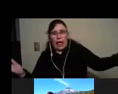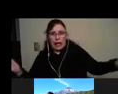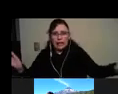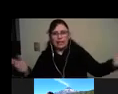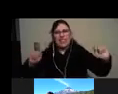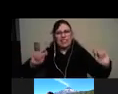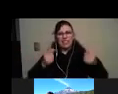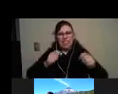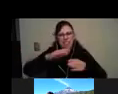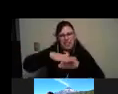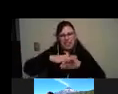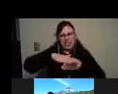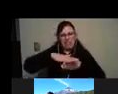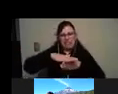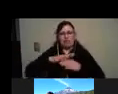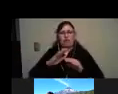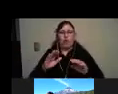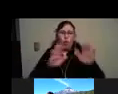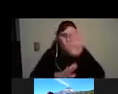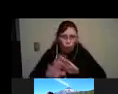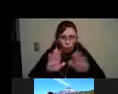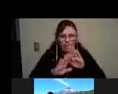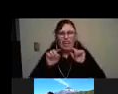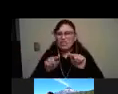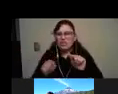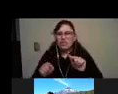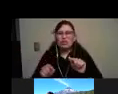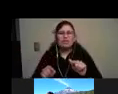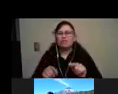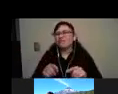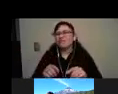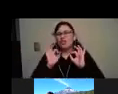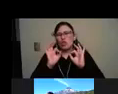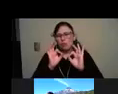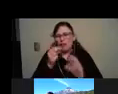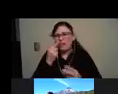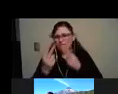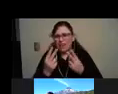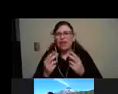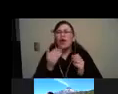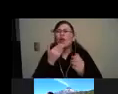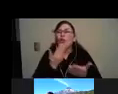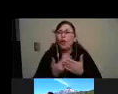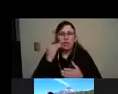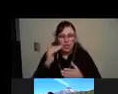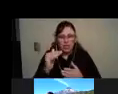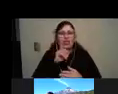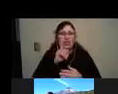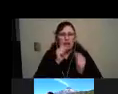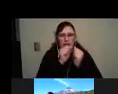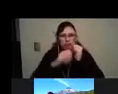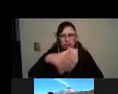mantener el equilibrio. Entonces, y que eso es algo muy, muy típico de niños con parálisis cerebral de